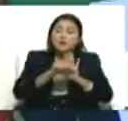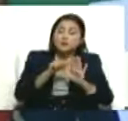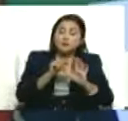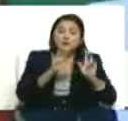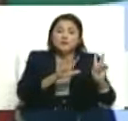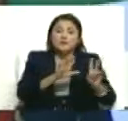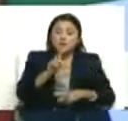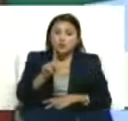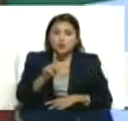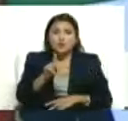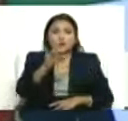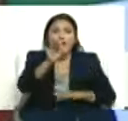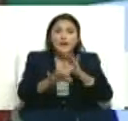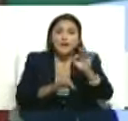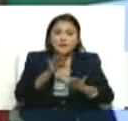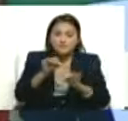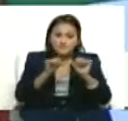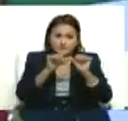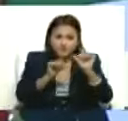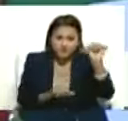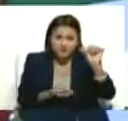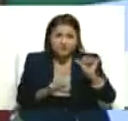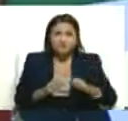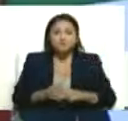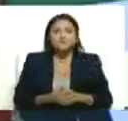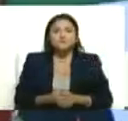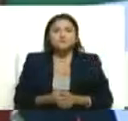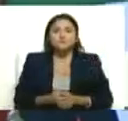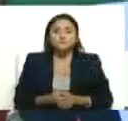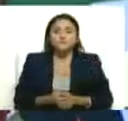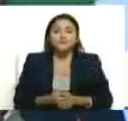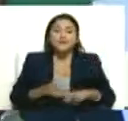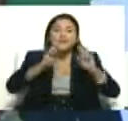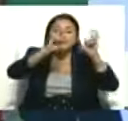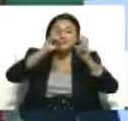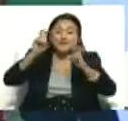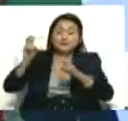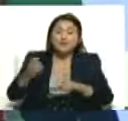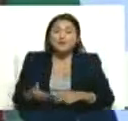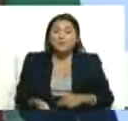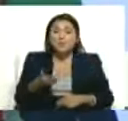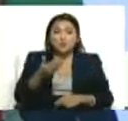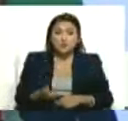71 establece que aquellos temas trascendentales